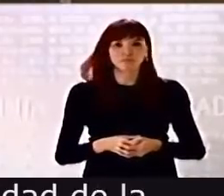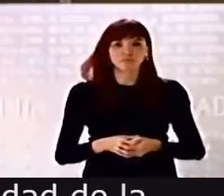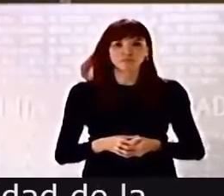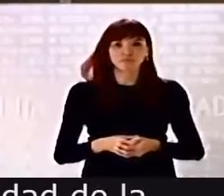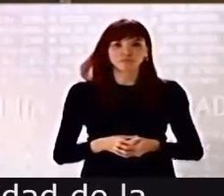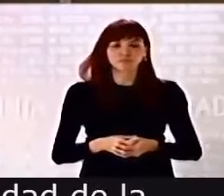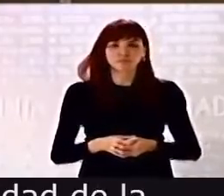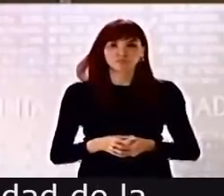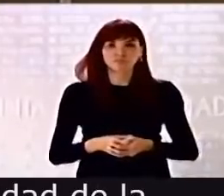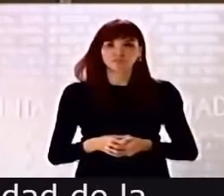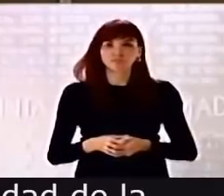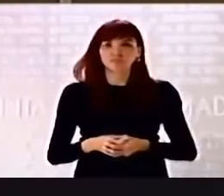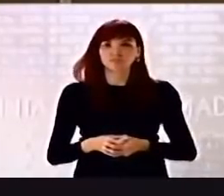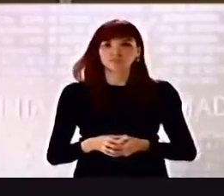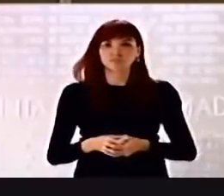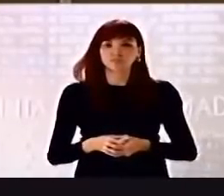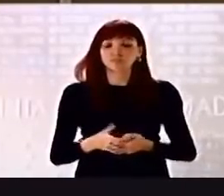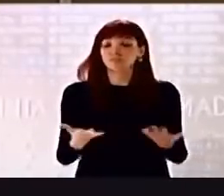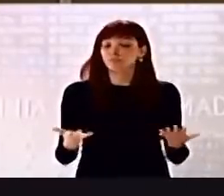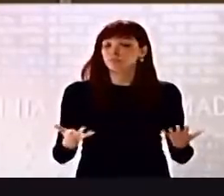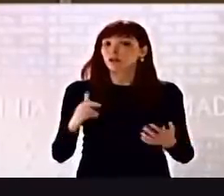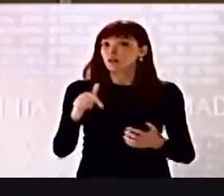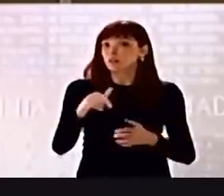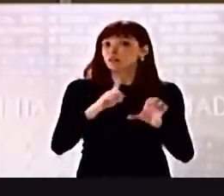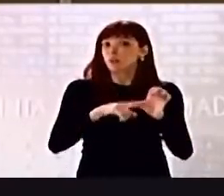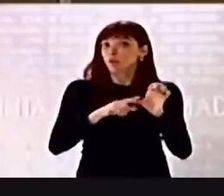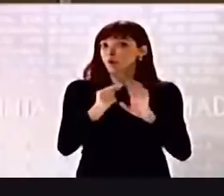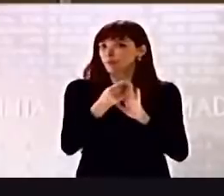No obstante, las cifras